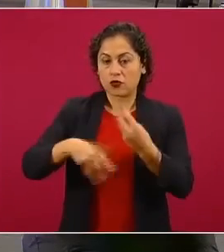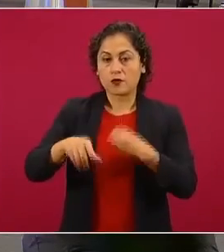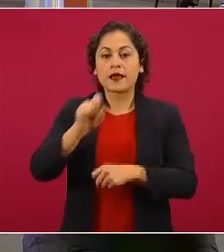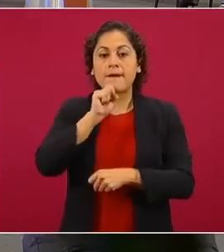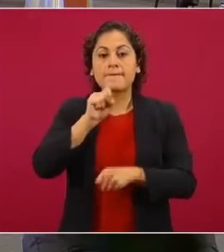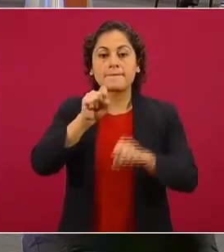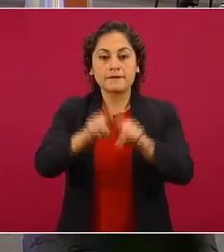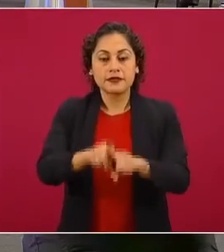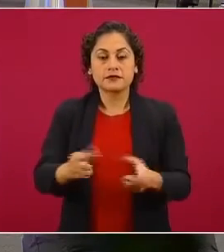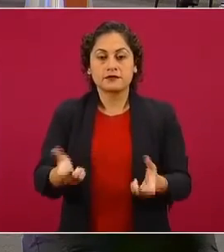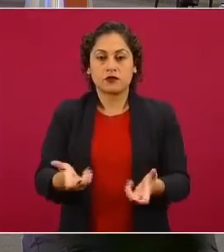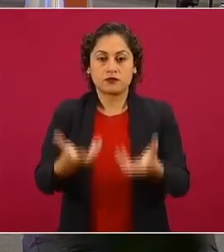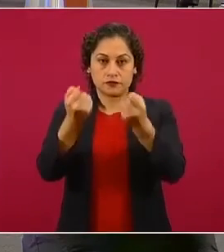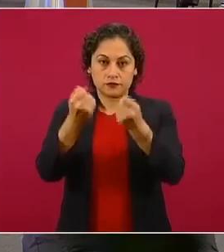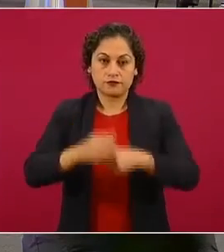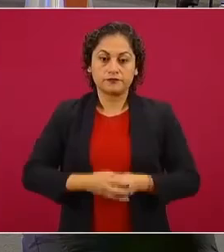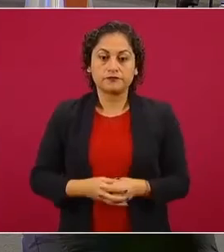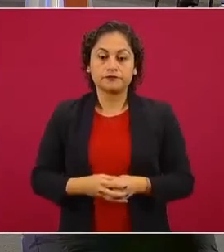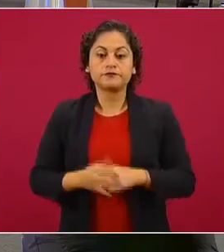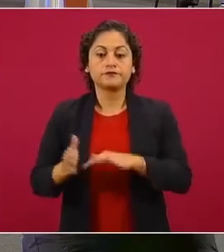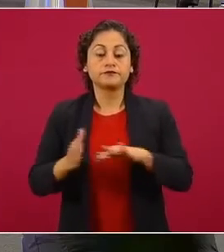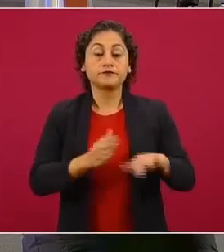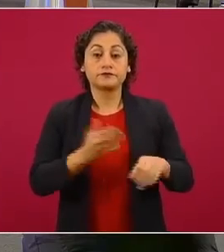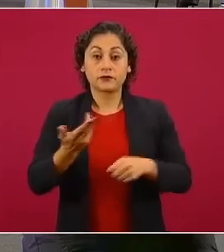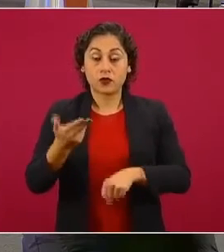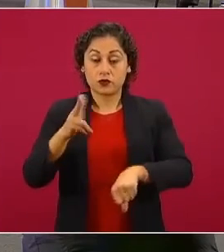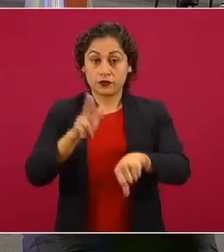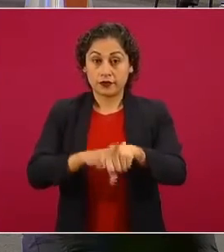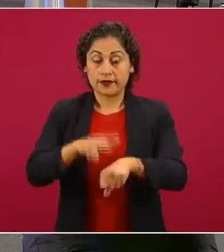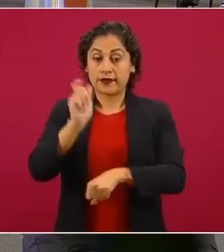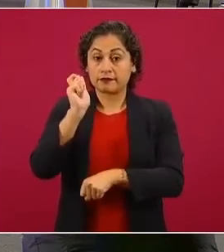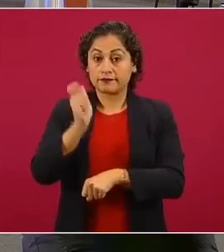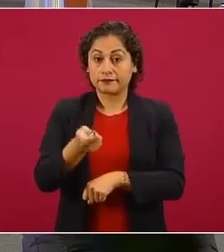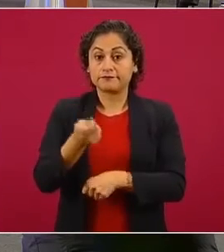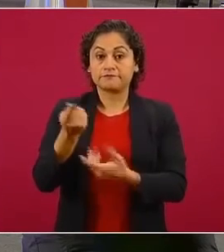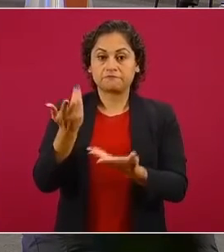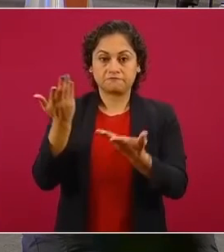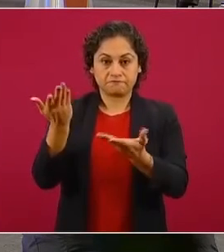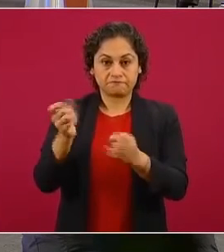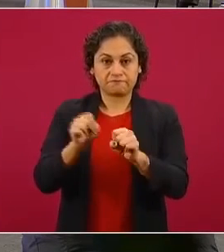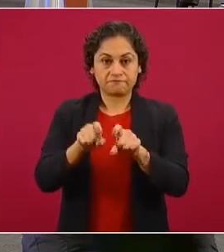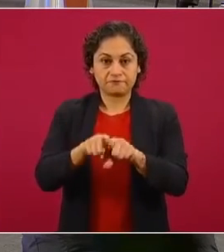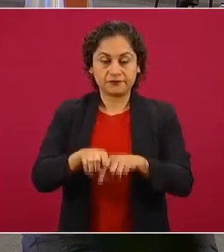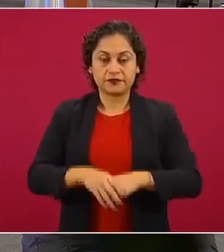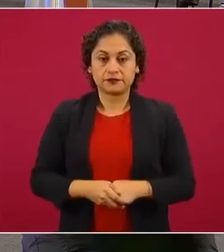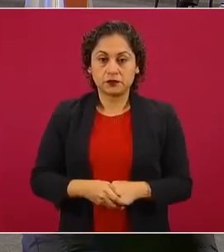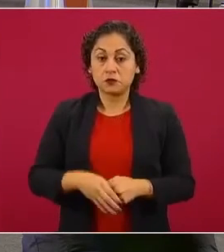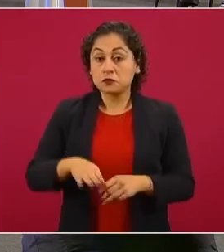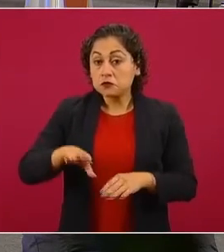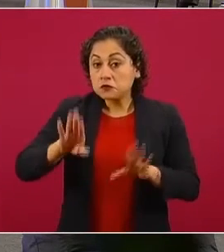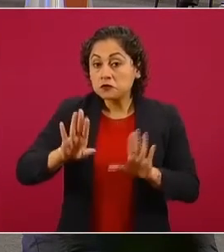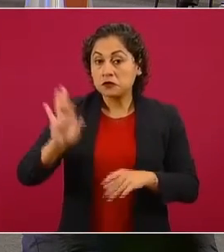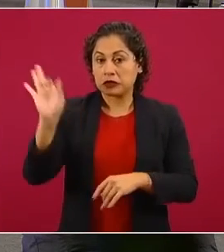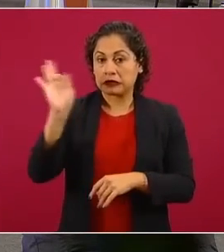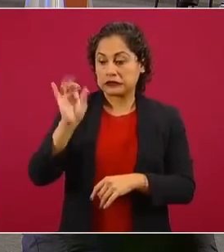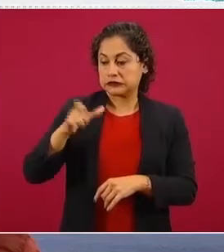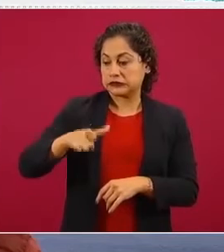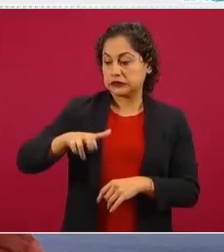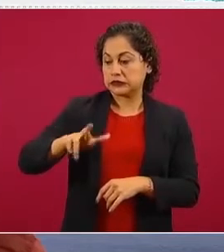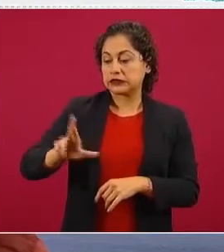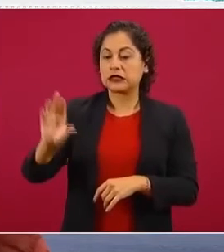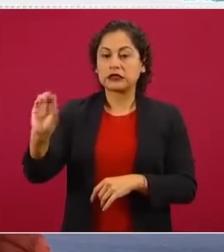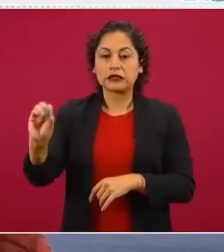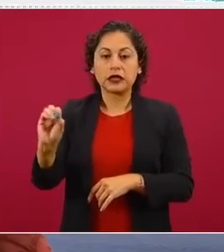siguiente, reducción en la ocupación hospitalaria, y podría ser que Quintana Roo sea uno de los estados